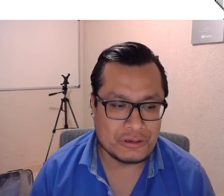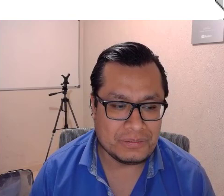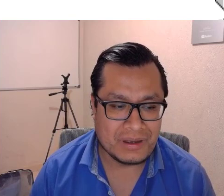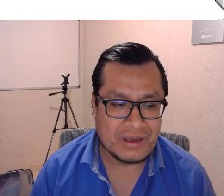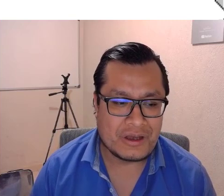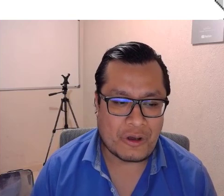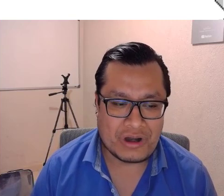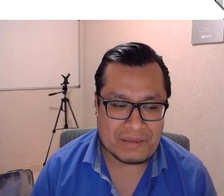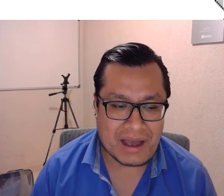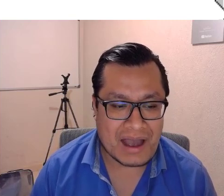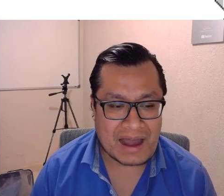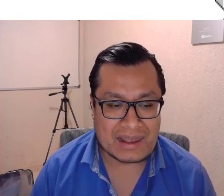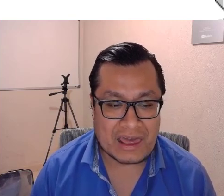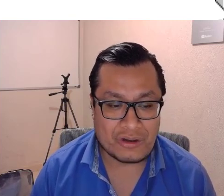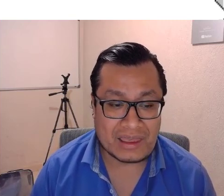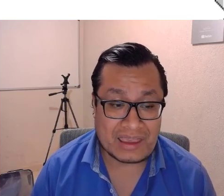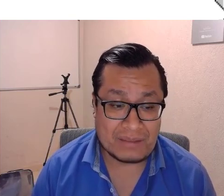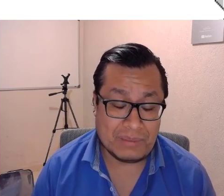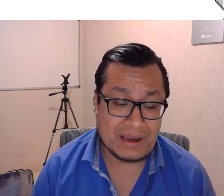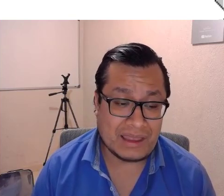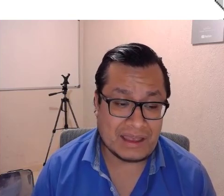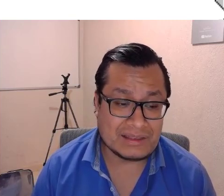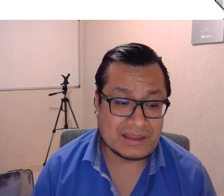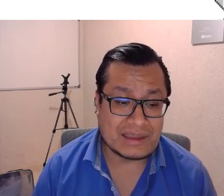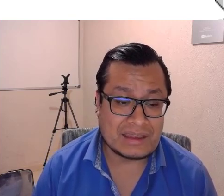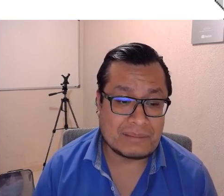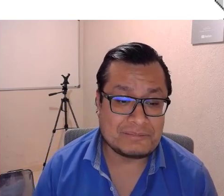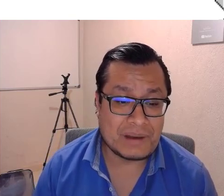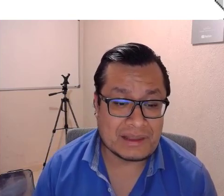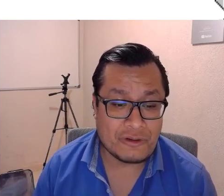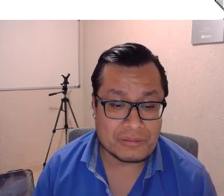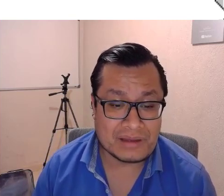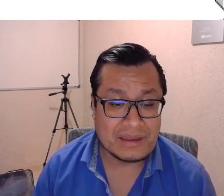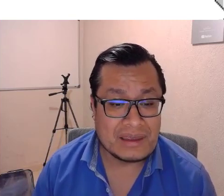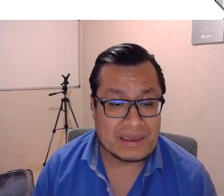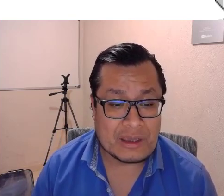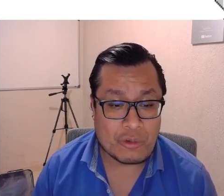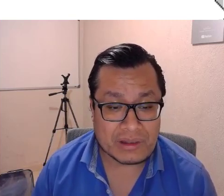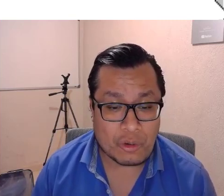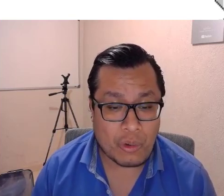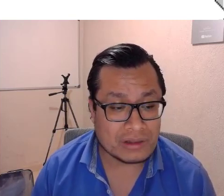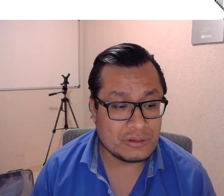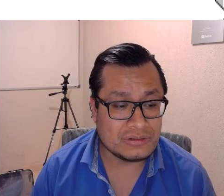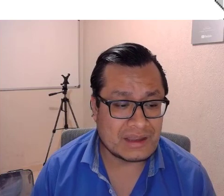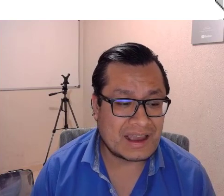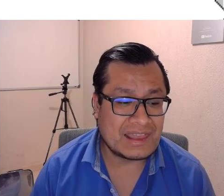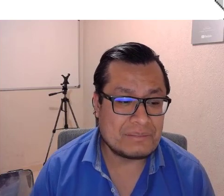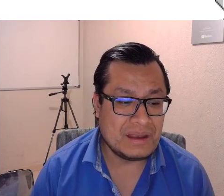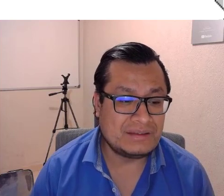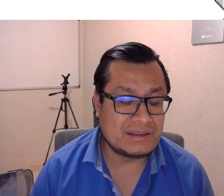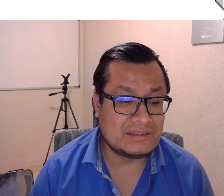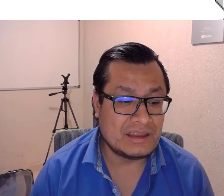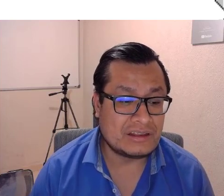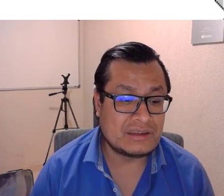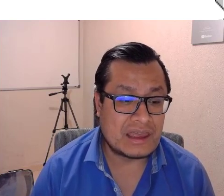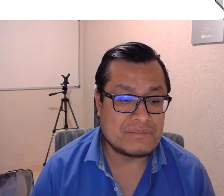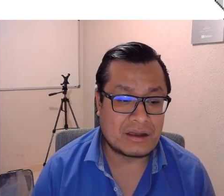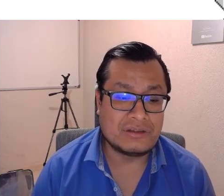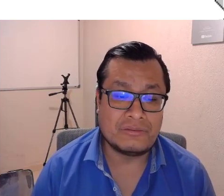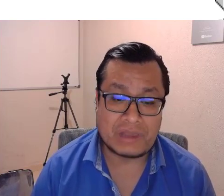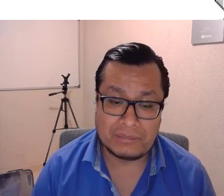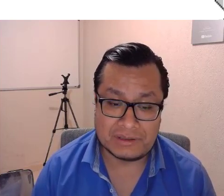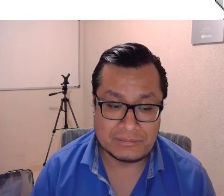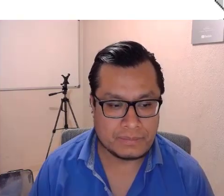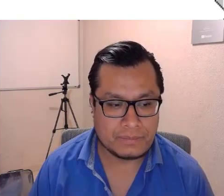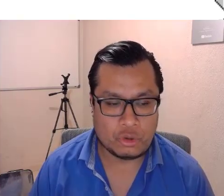en youtube colima alrededor de 1500 en ambas plataformas y guanajuato cerca de 1700 en